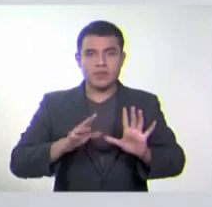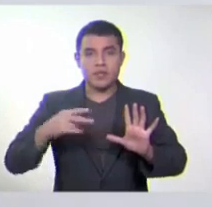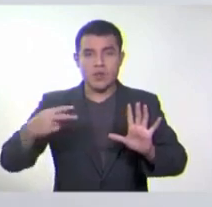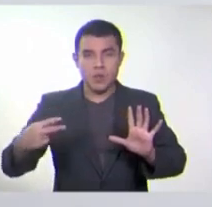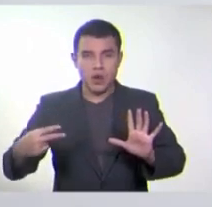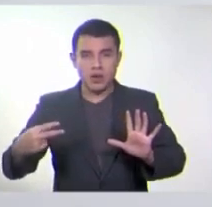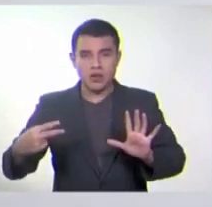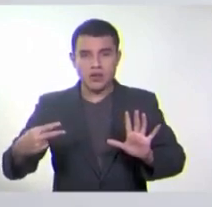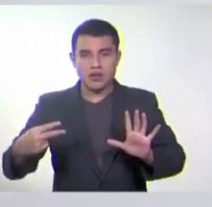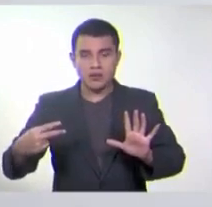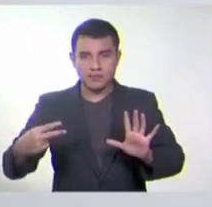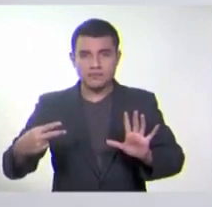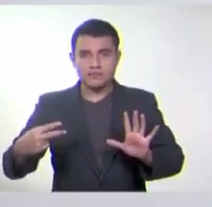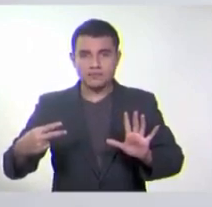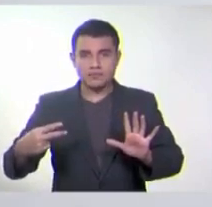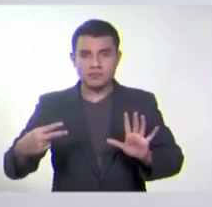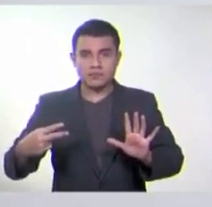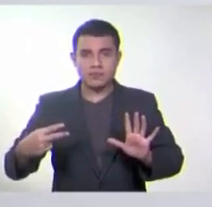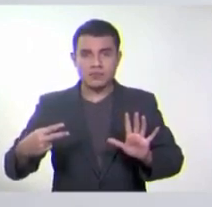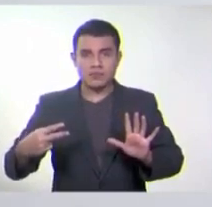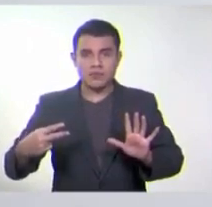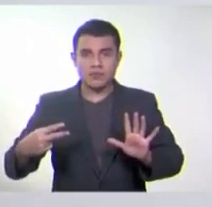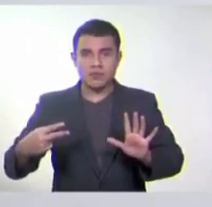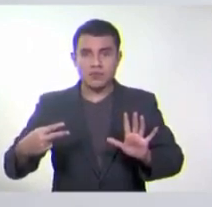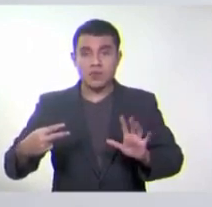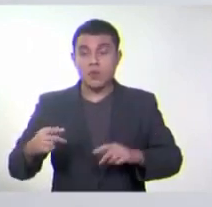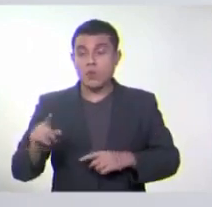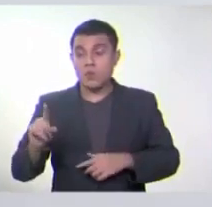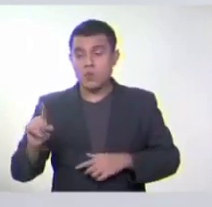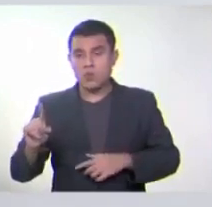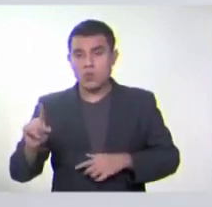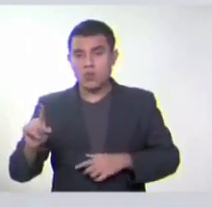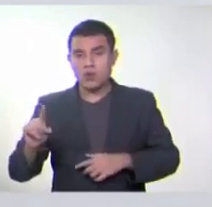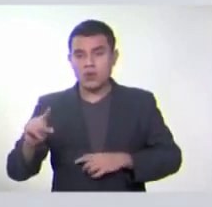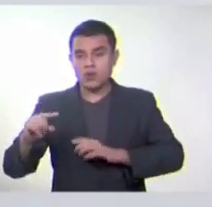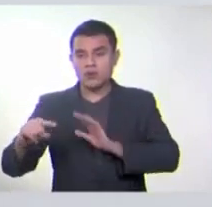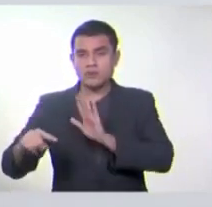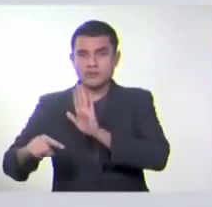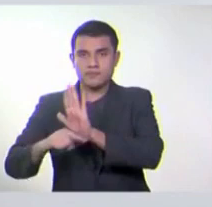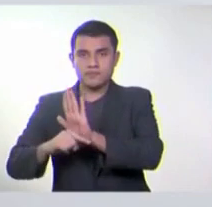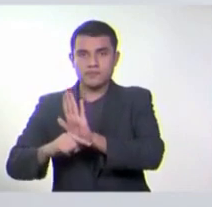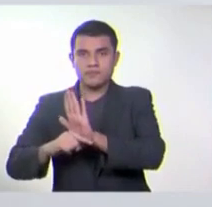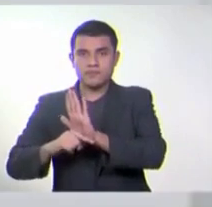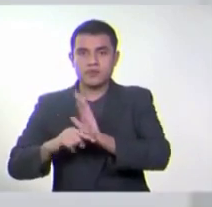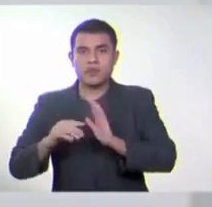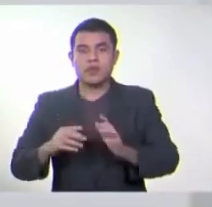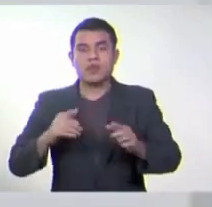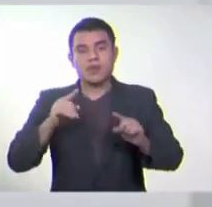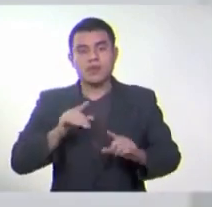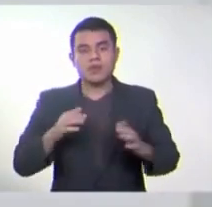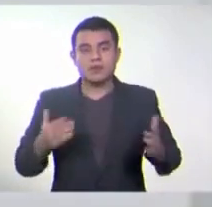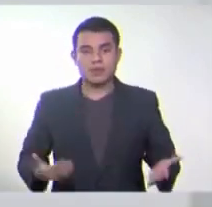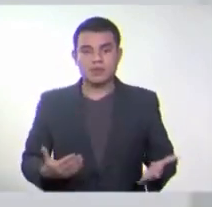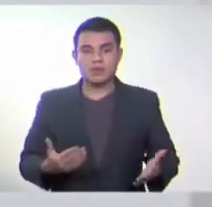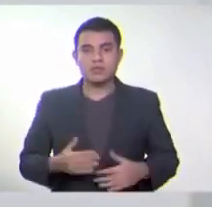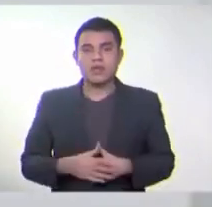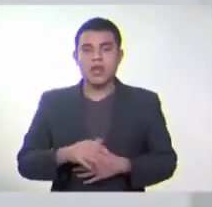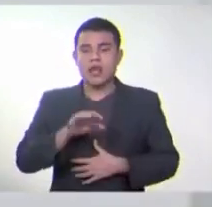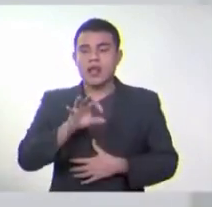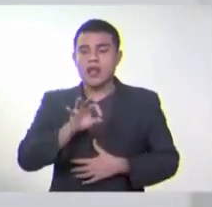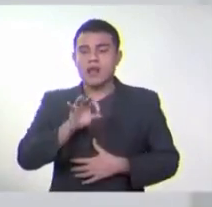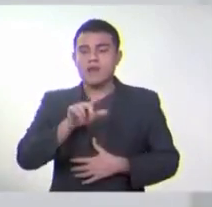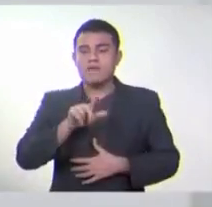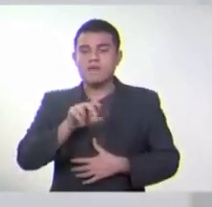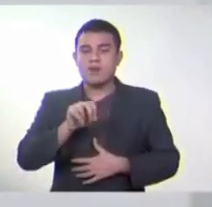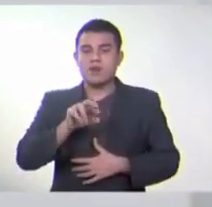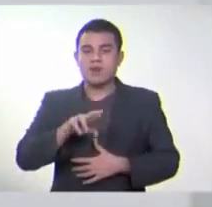tendríamos aritméticamente 1, pero con signo negativo. Por tanto, el flúor